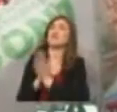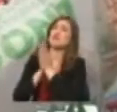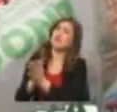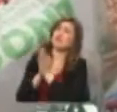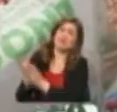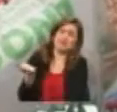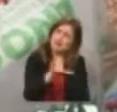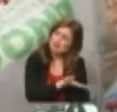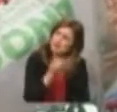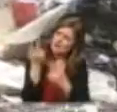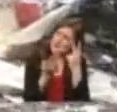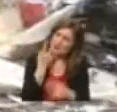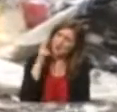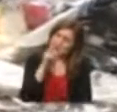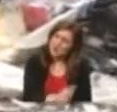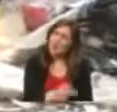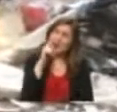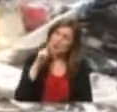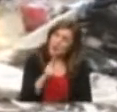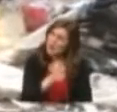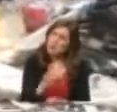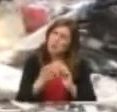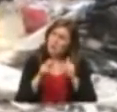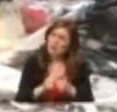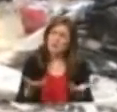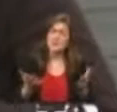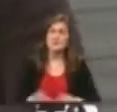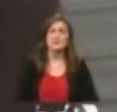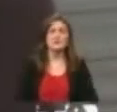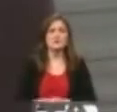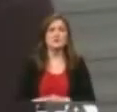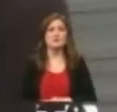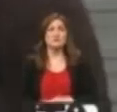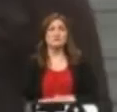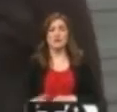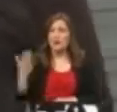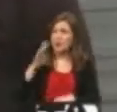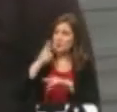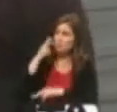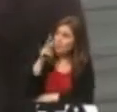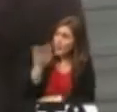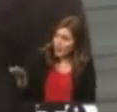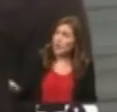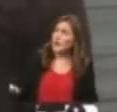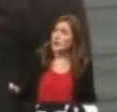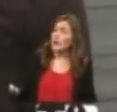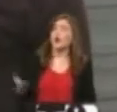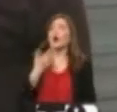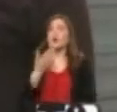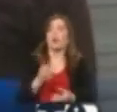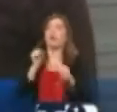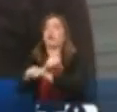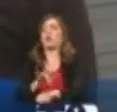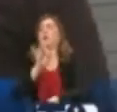alcalde rodas que visite el sector y constate el problema que están viviendo que los ven a ver aquí como va a ser posible que no tenga